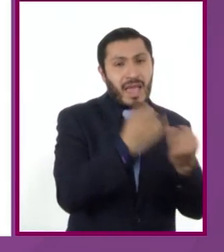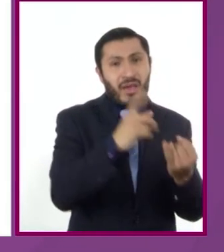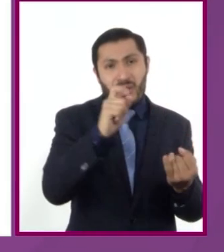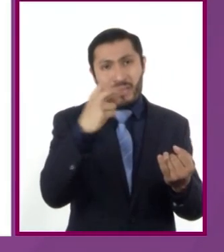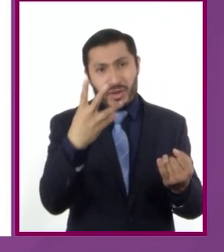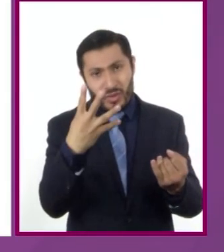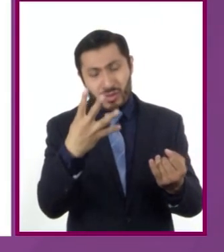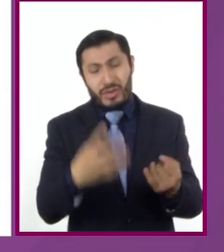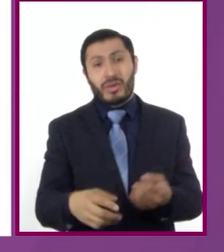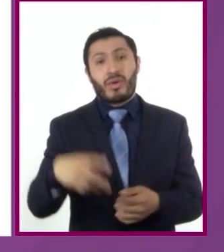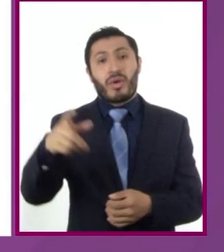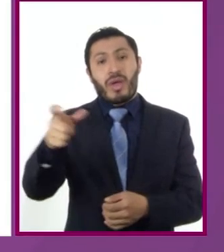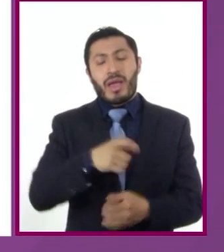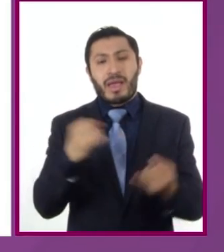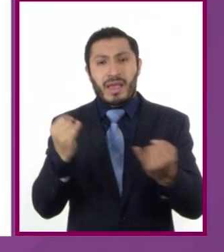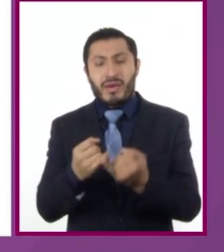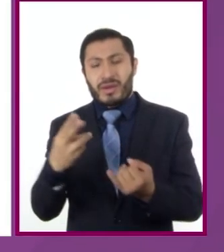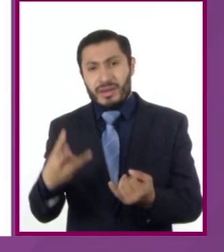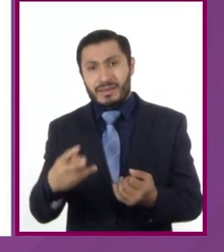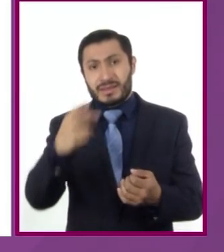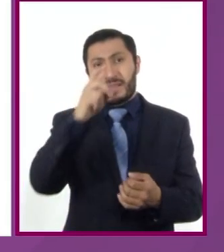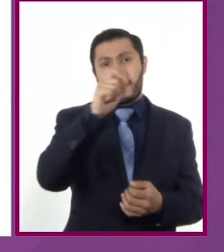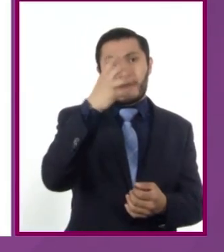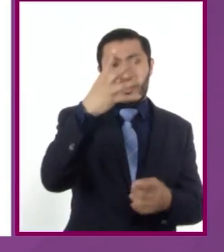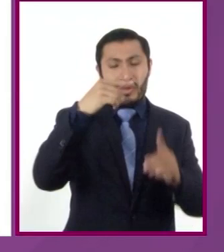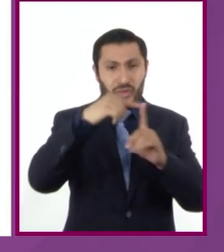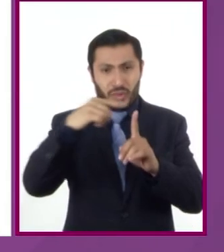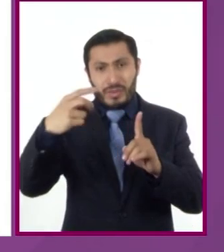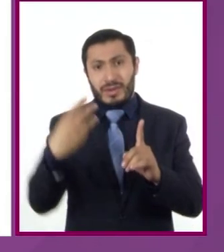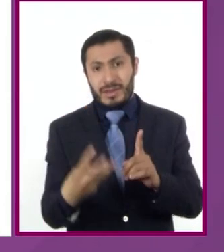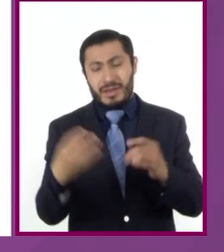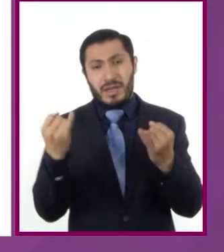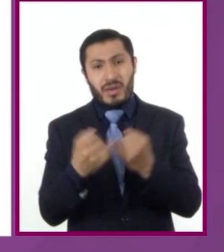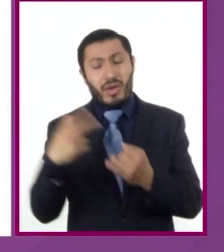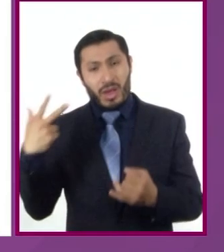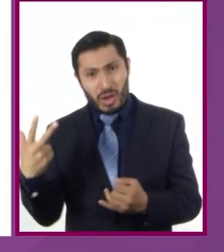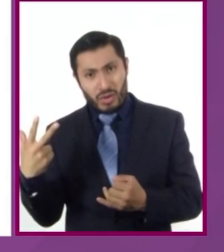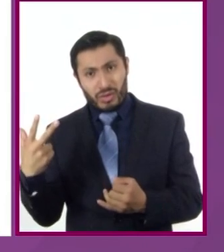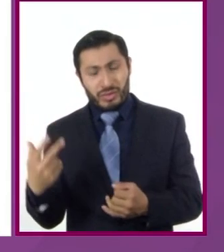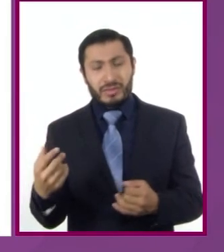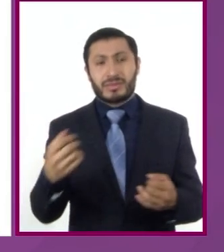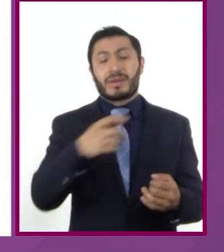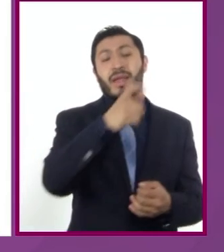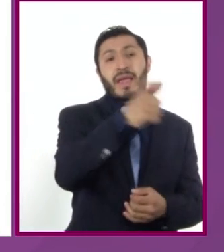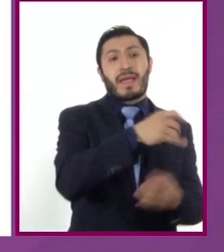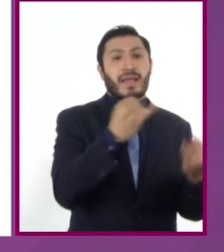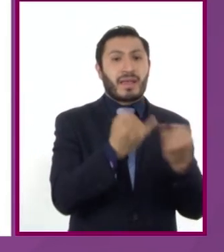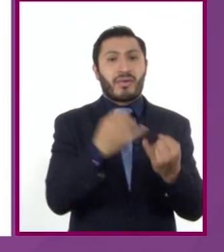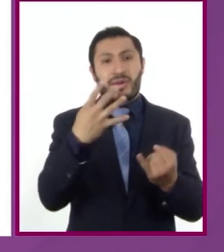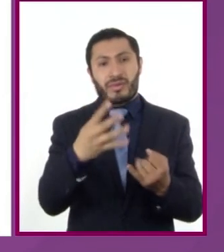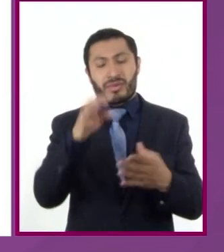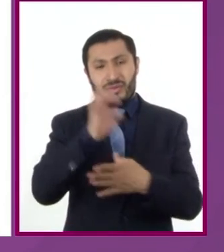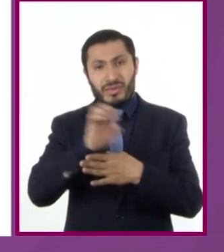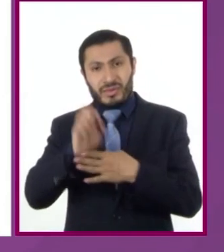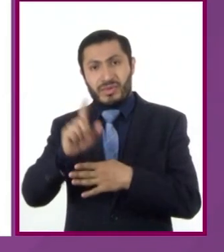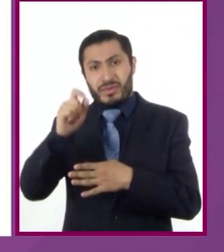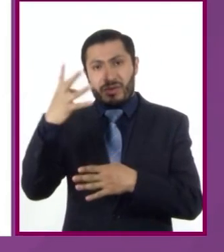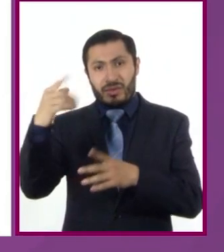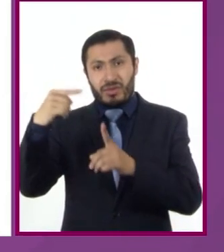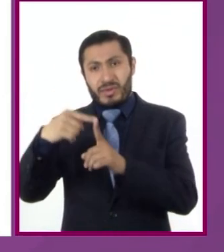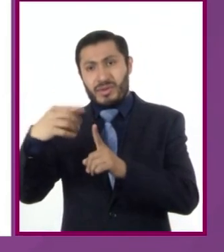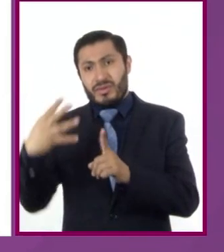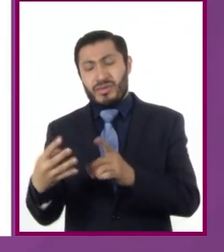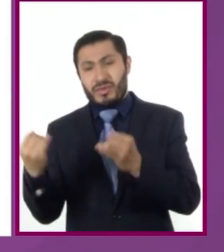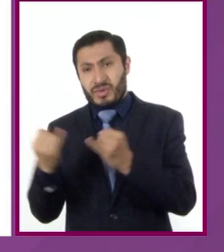es igual a 3, 24 entre 3 es igual a 8. X igual a 4, entonces 24 entre 4 es